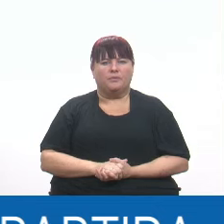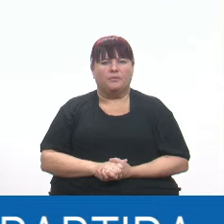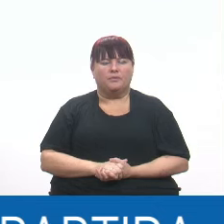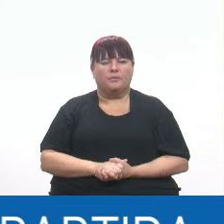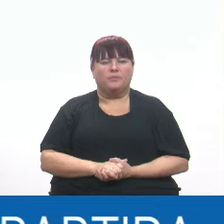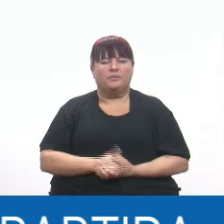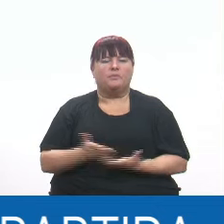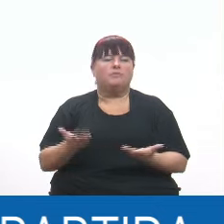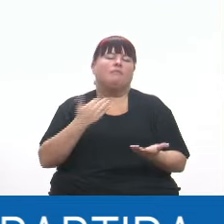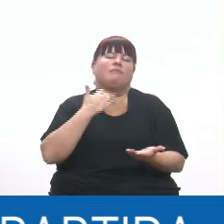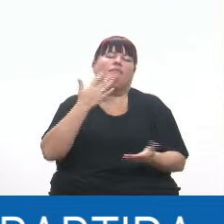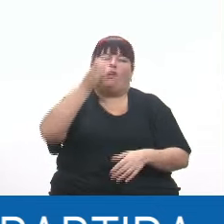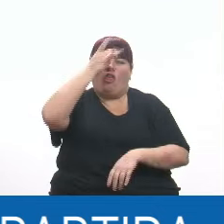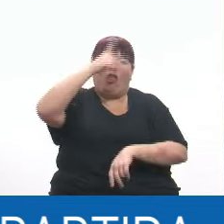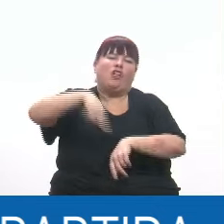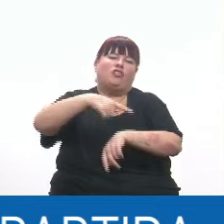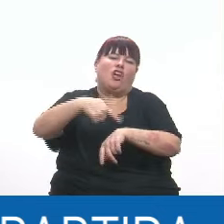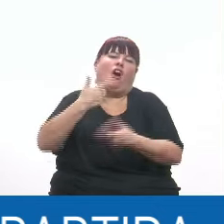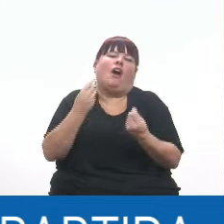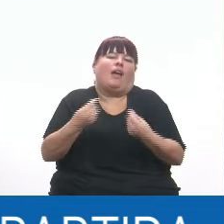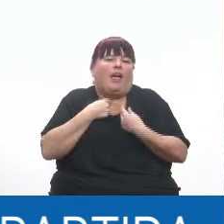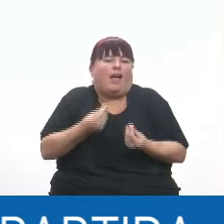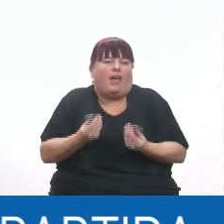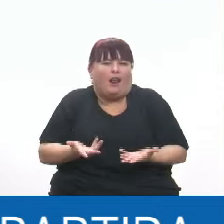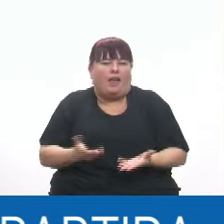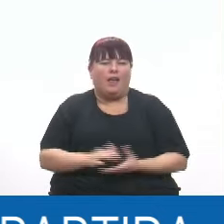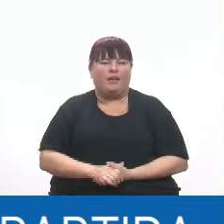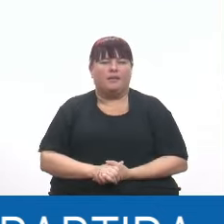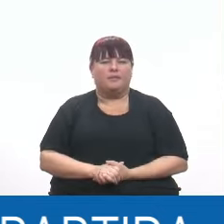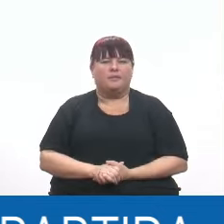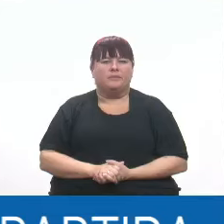No sé, son 12 horas, senador, ¿qué quiere que hagamos?